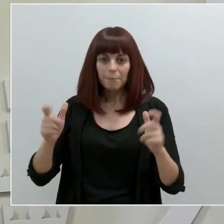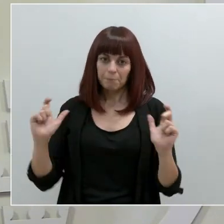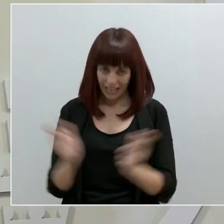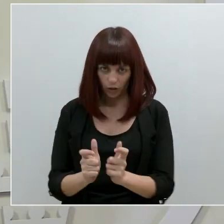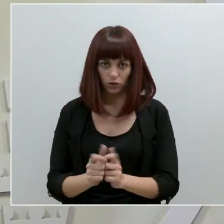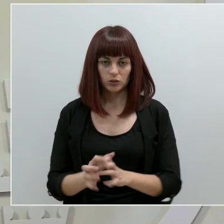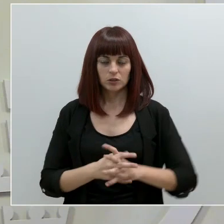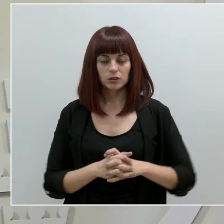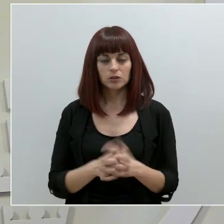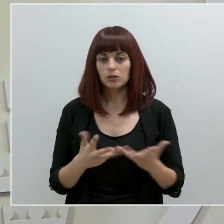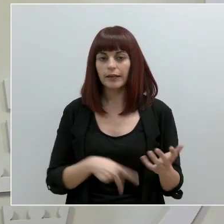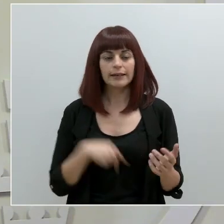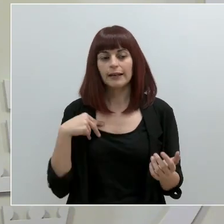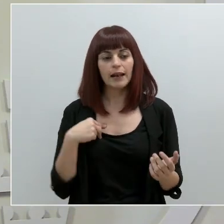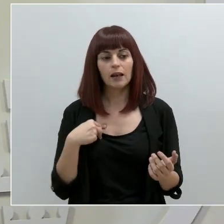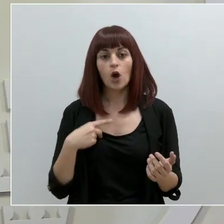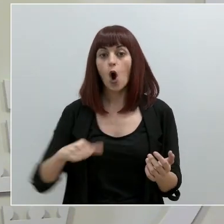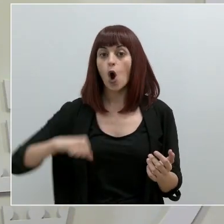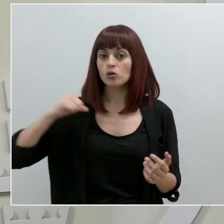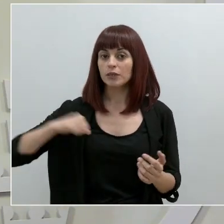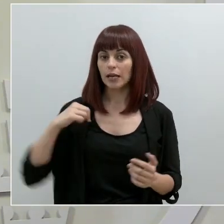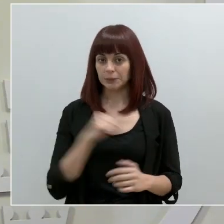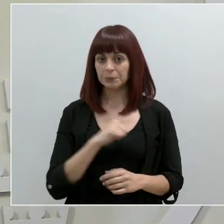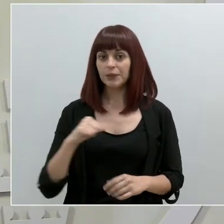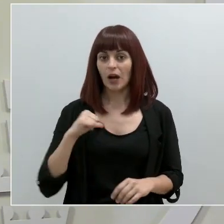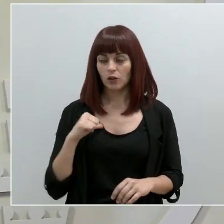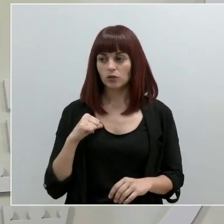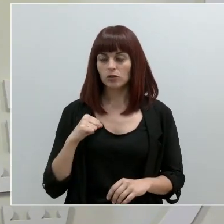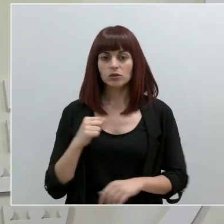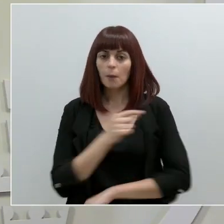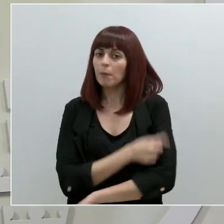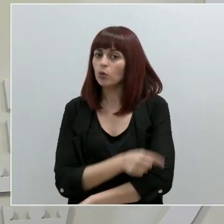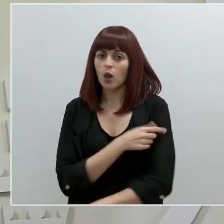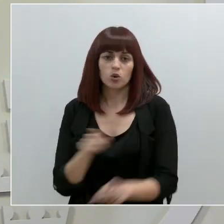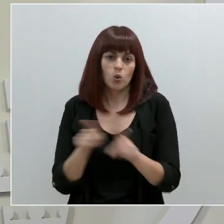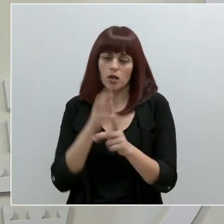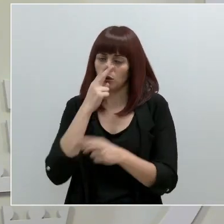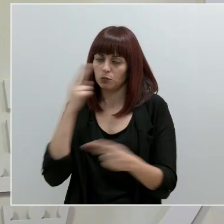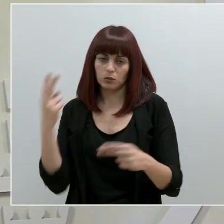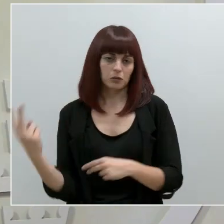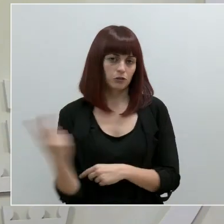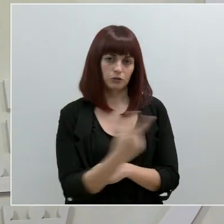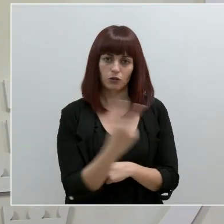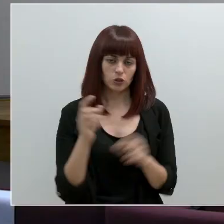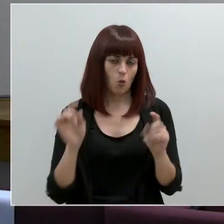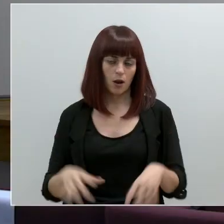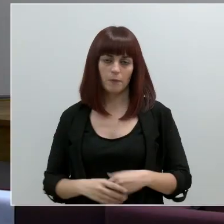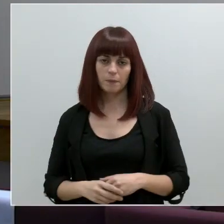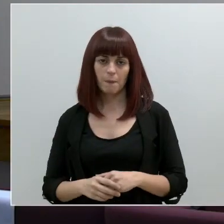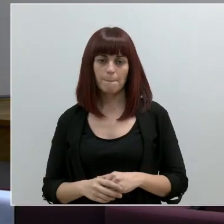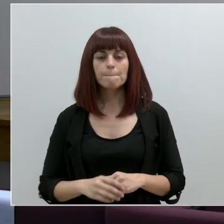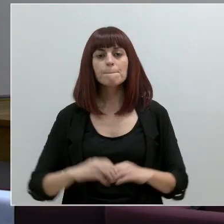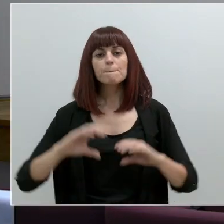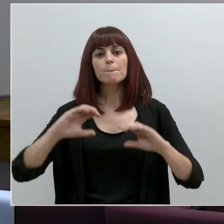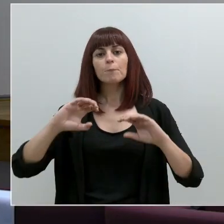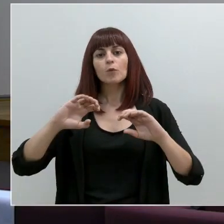en general, los de hospitales privados se han vacunado exactamente igual que los de hospitales públicos. Onda